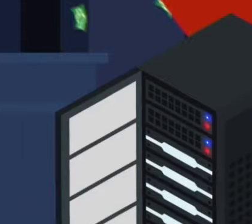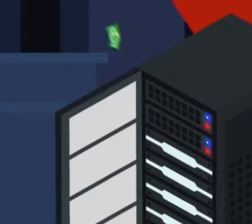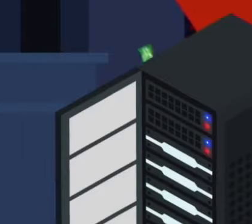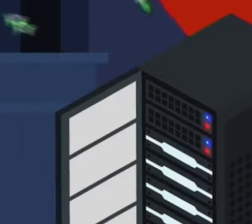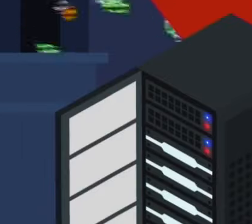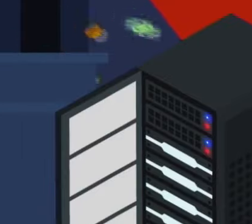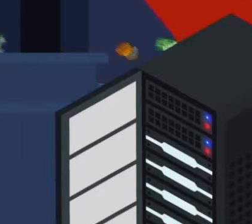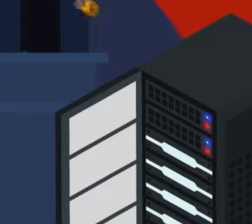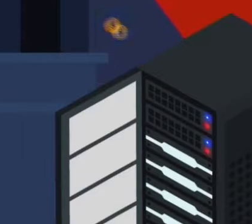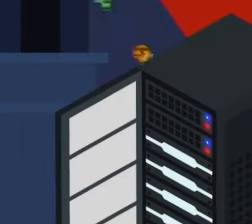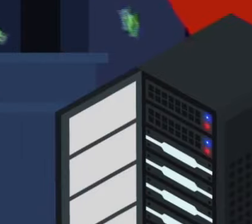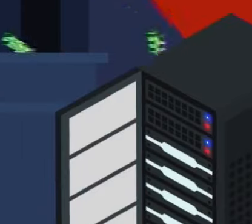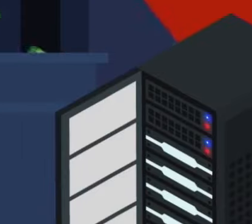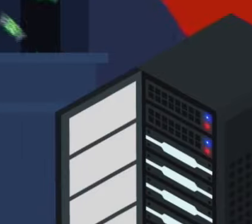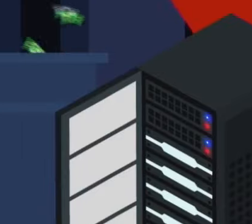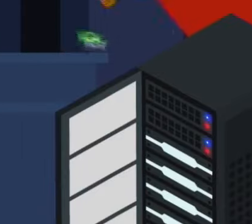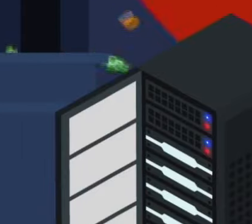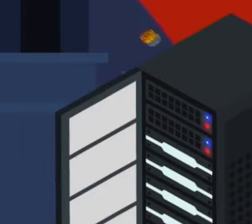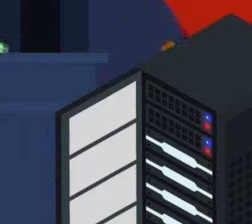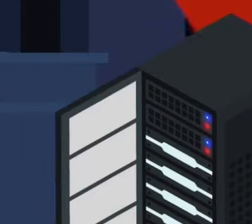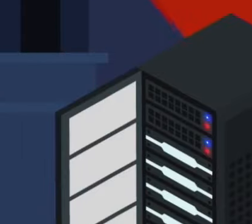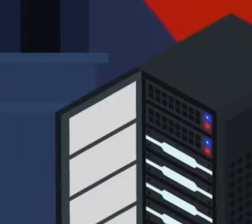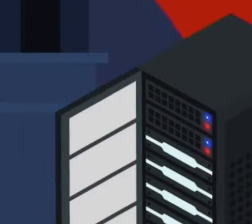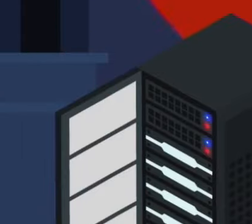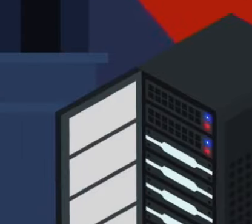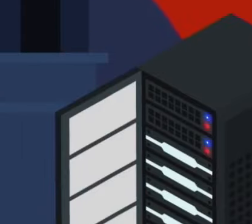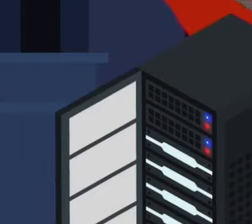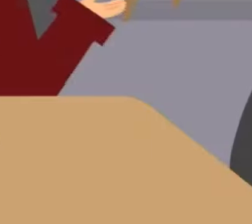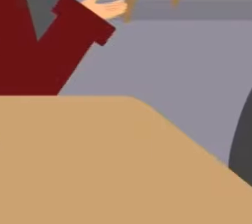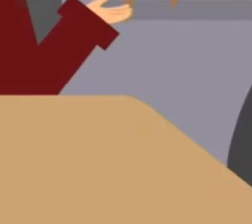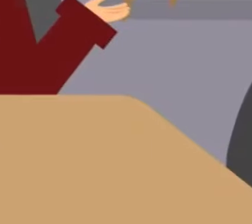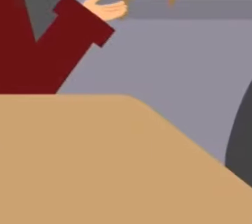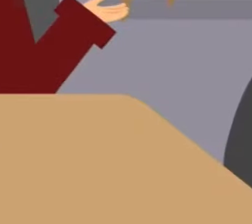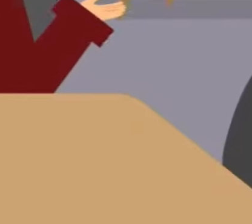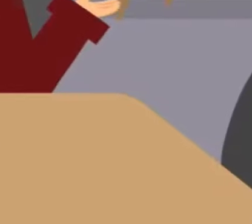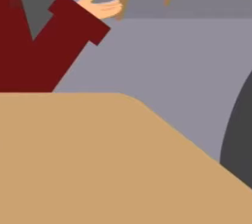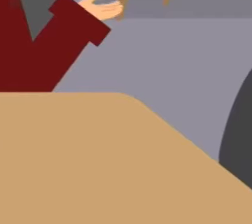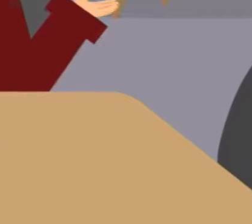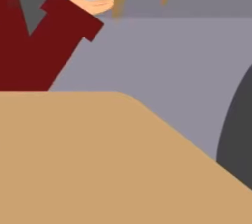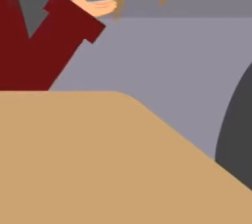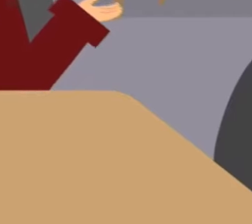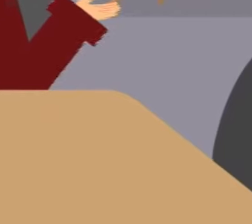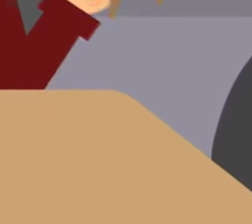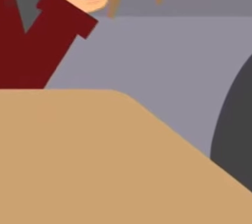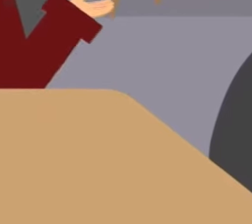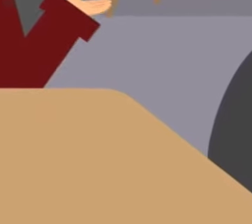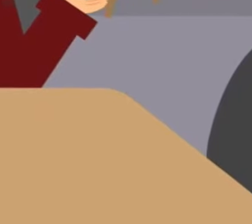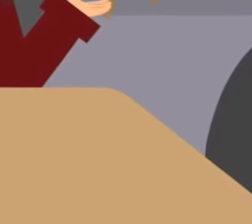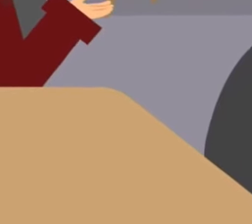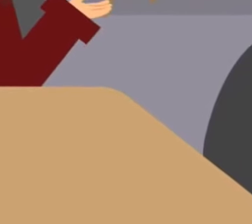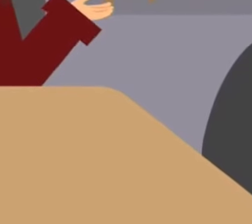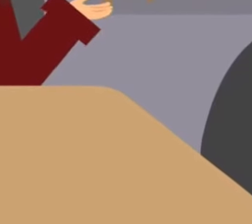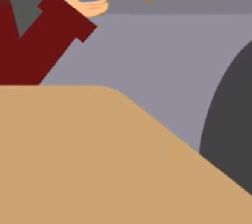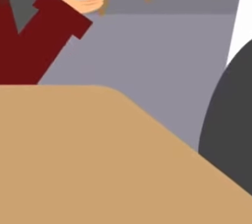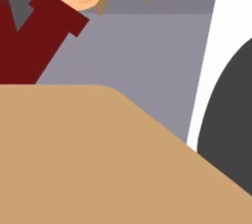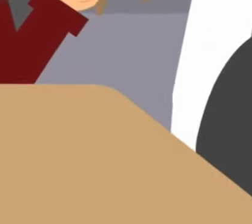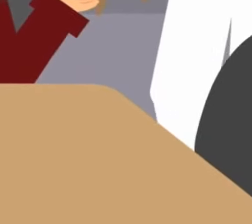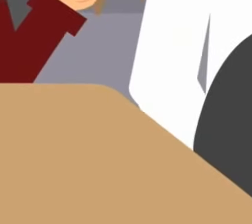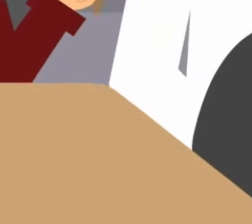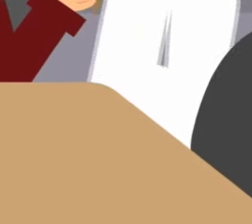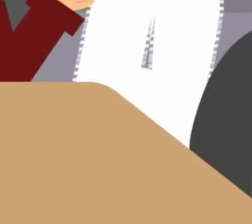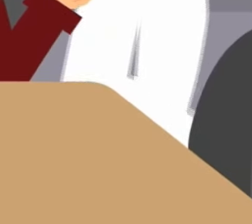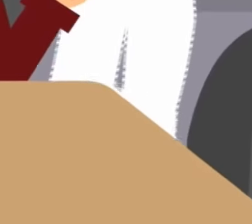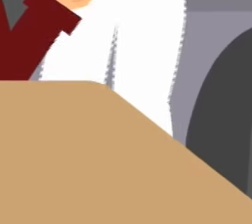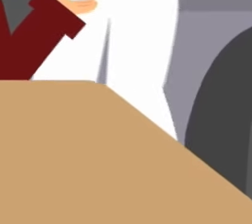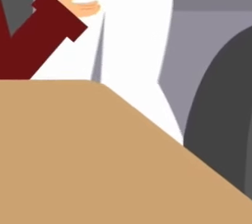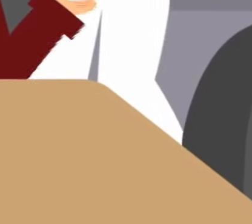diversas fuentes que manipulan nuestras realidades. Más allá de la pantalla de nuestros dispositivos, somos personas de carne y